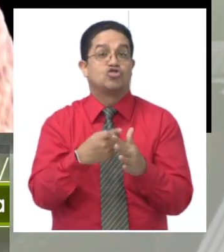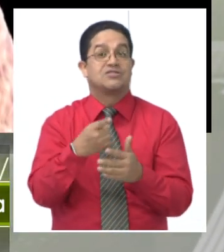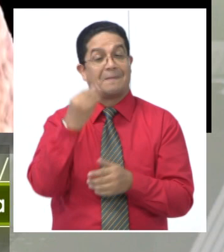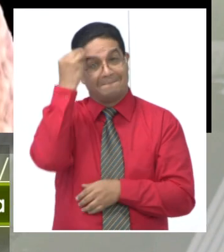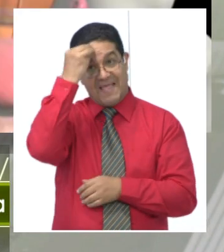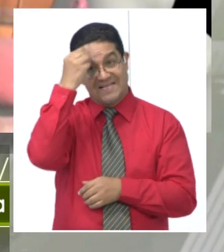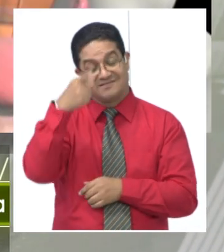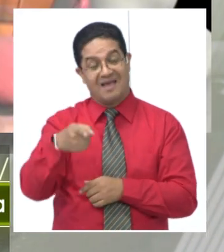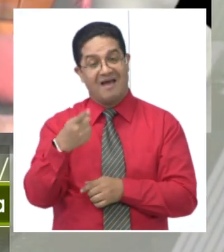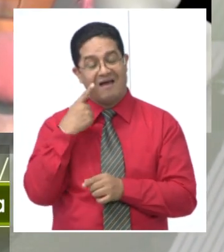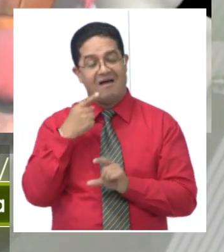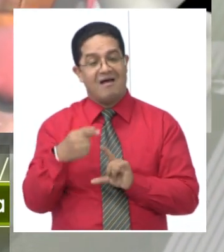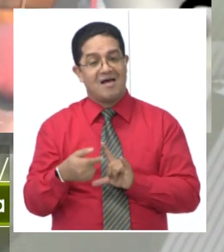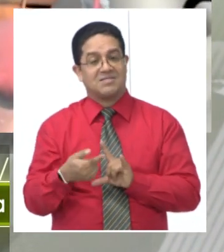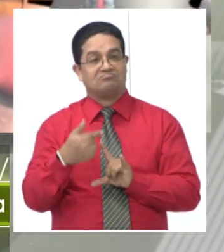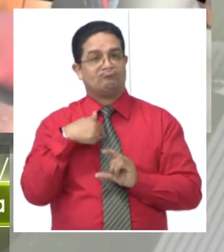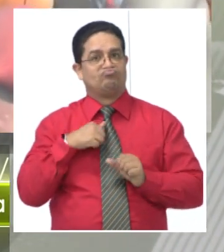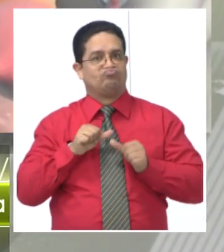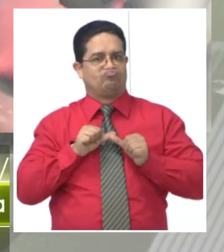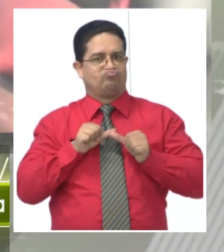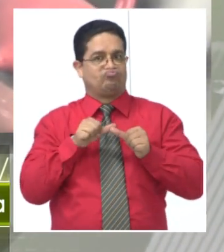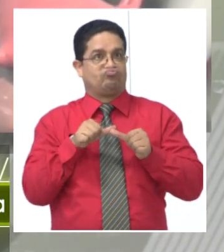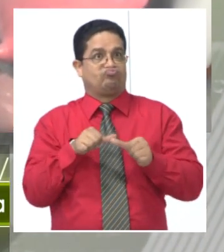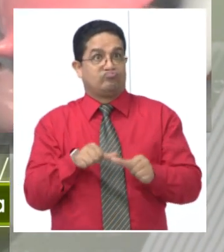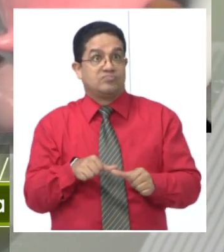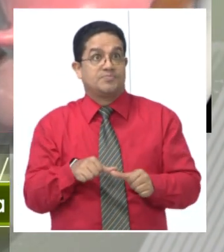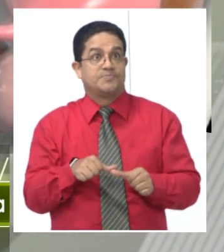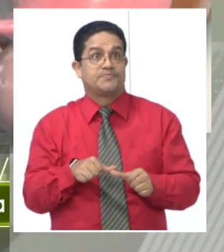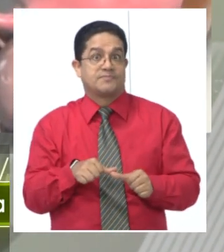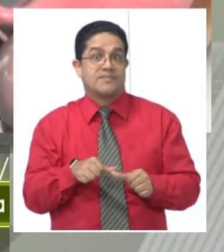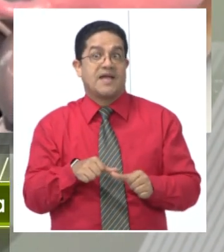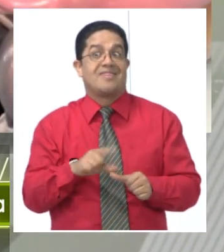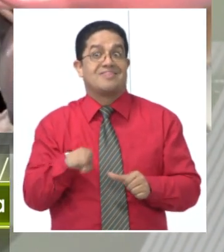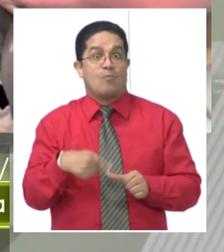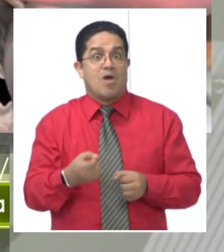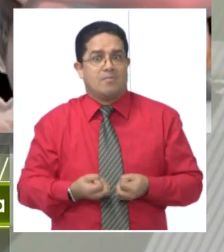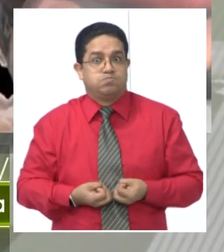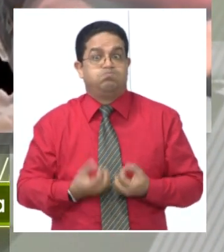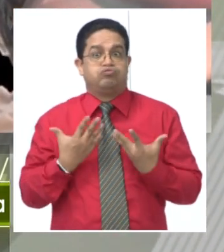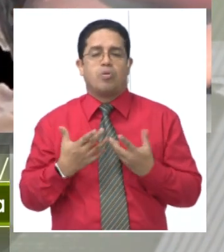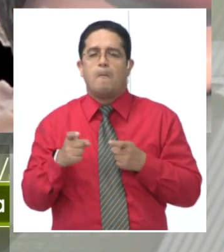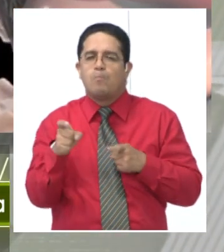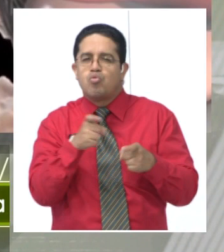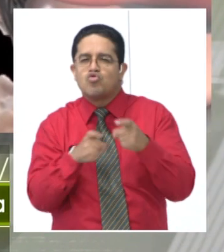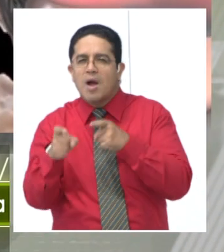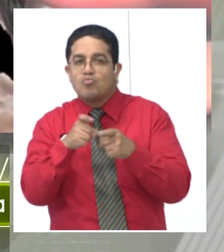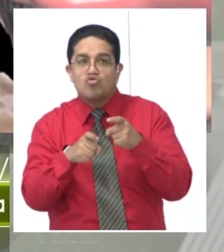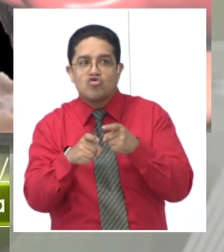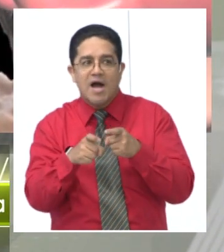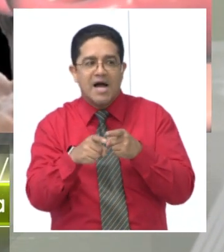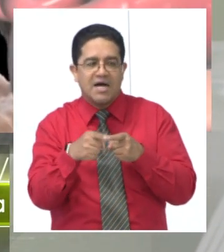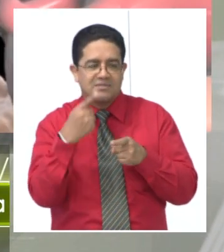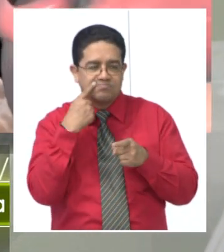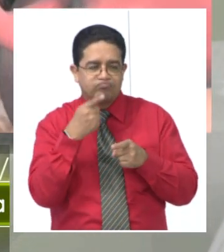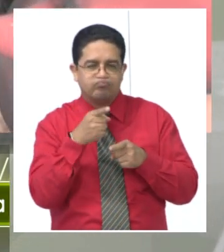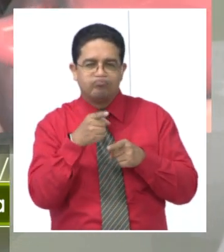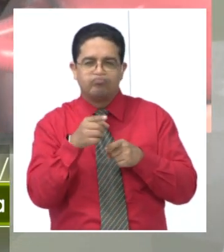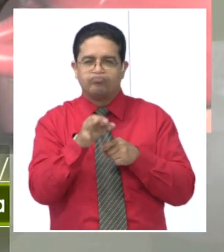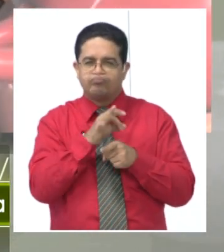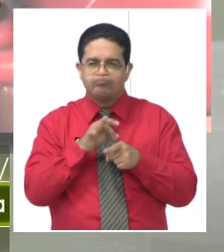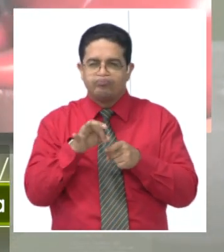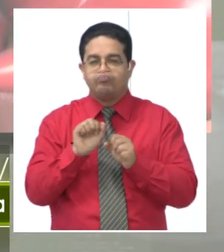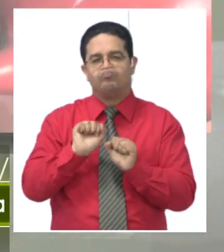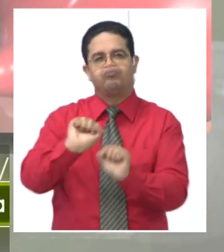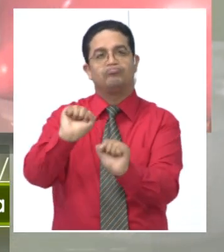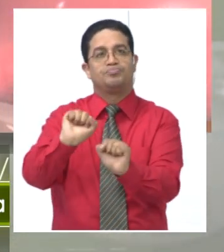mantiene no detectable en el interior de ciertas células, y cuando se activa, él va a buscar infectar a las células que tiene alrededor. Claro. Y en